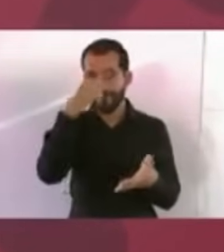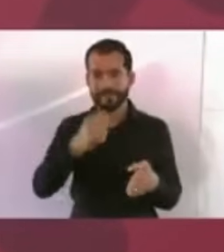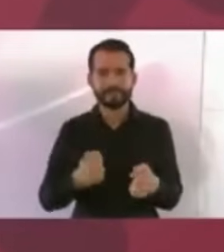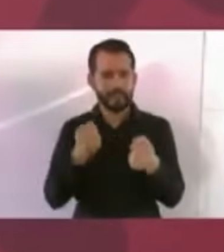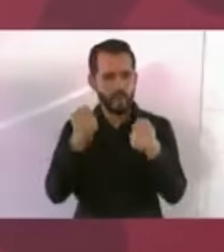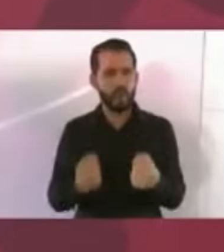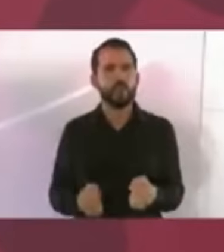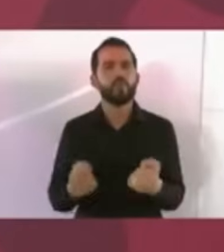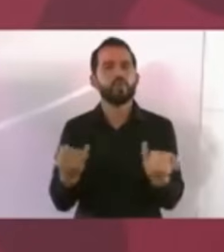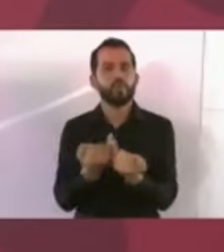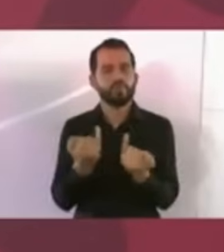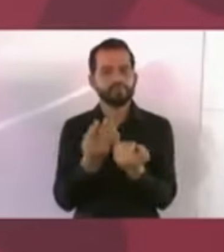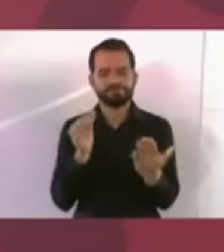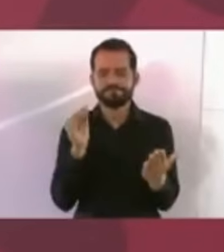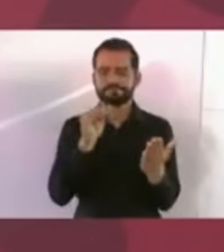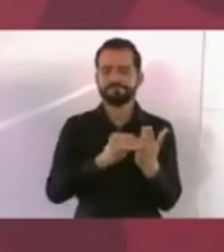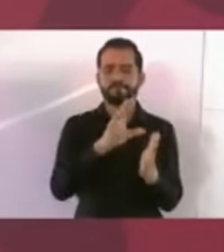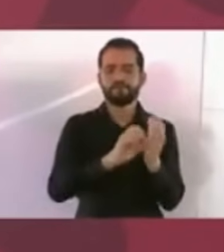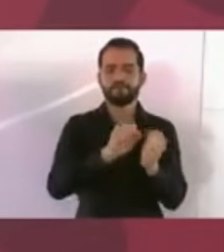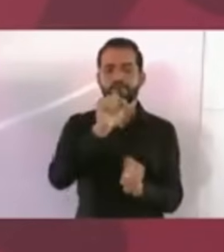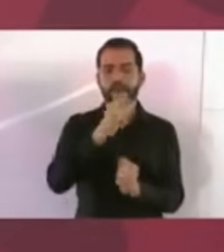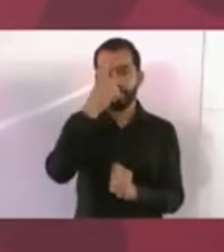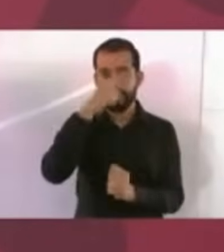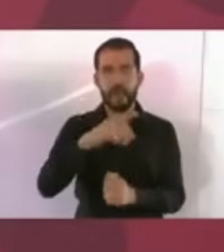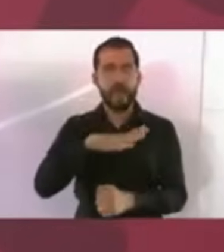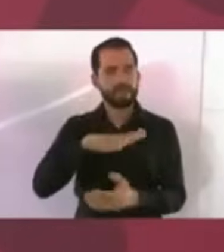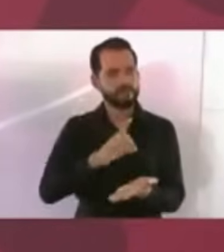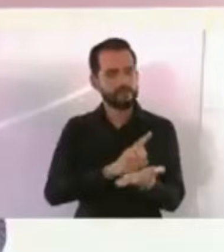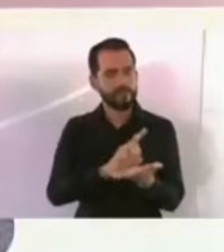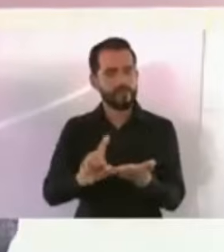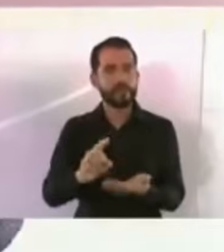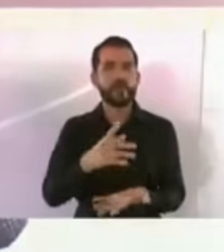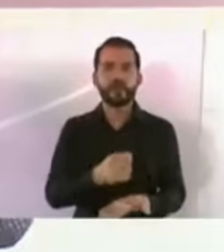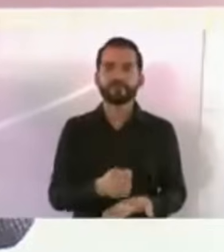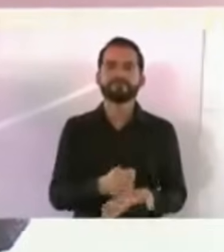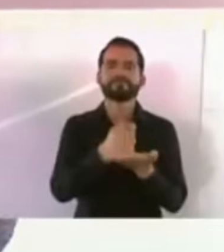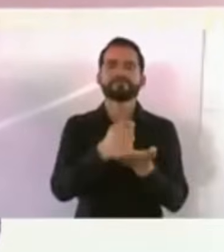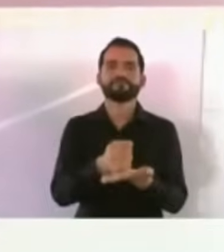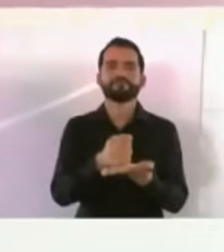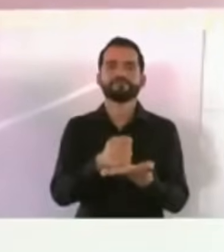garantice también el derecho a la rehabilitación.